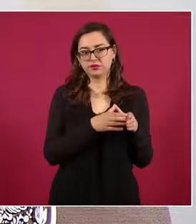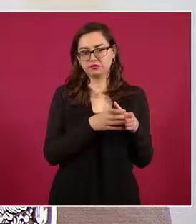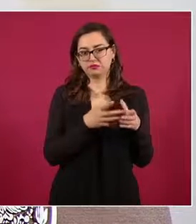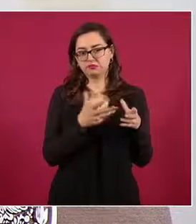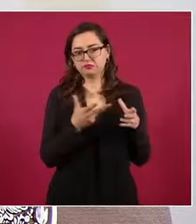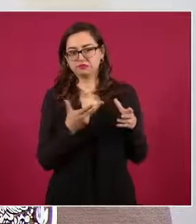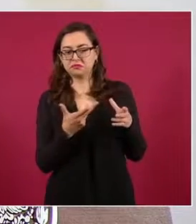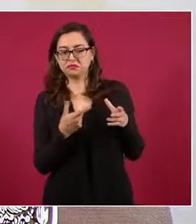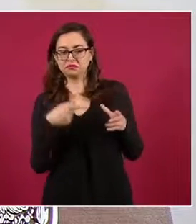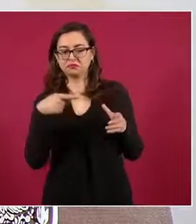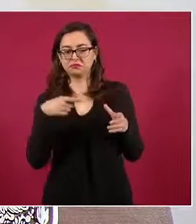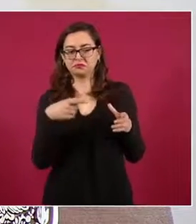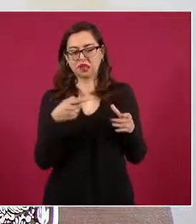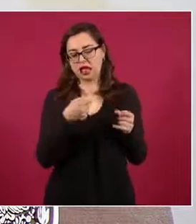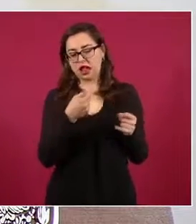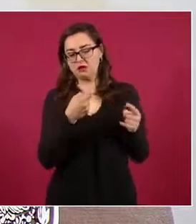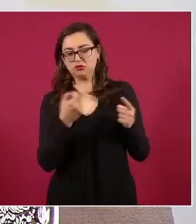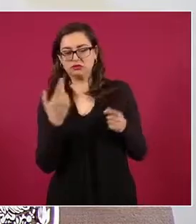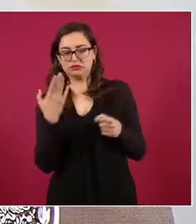indefinidas